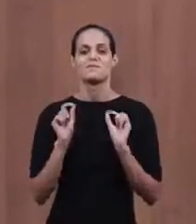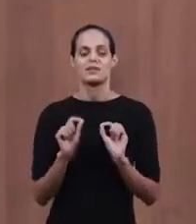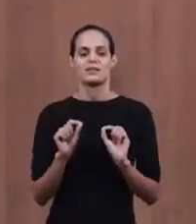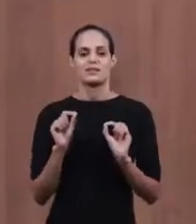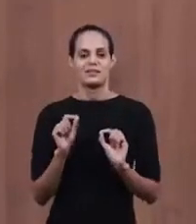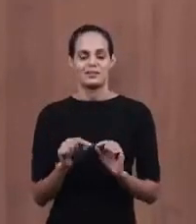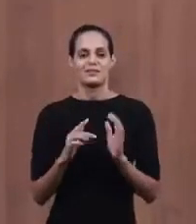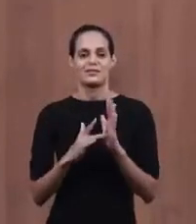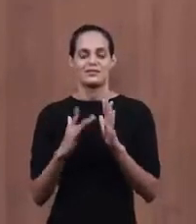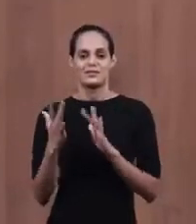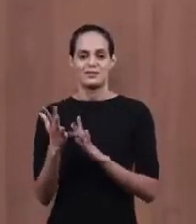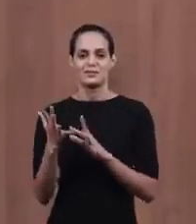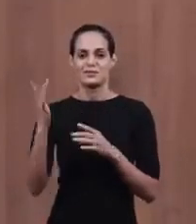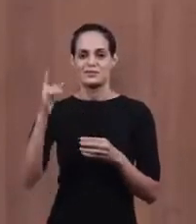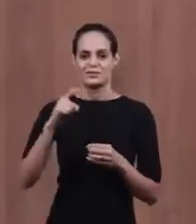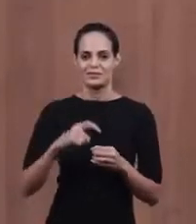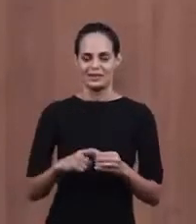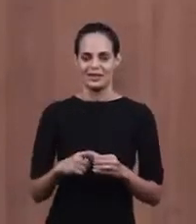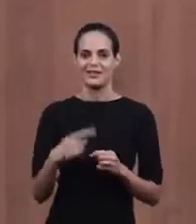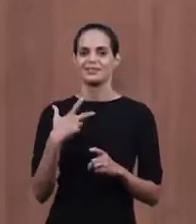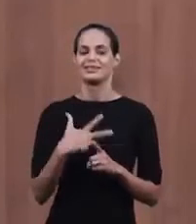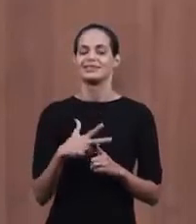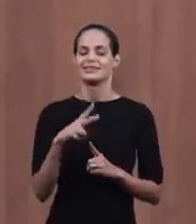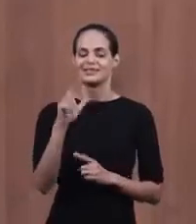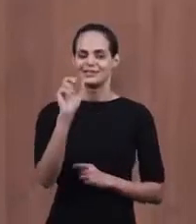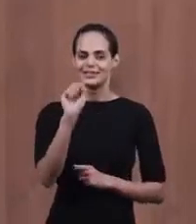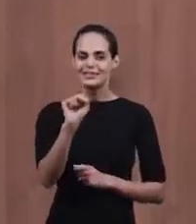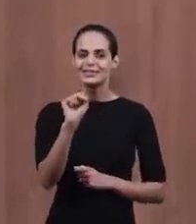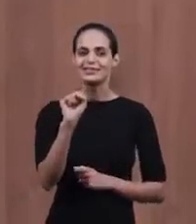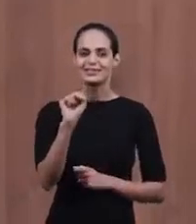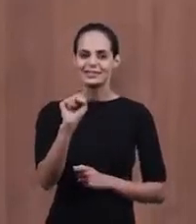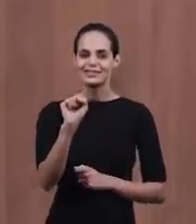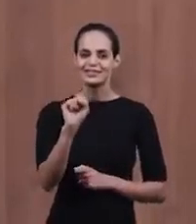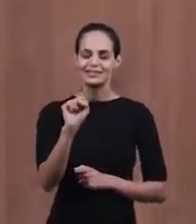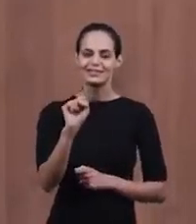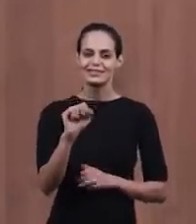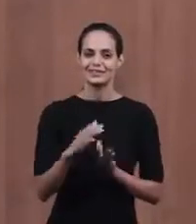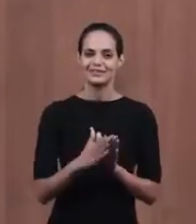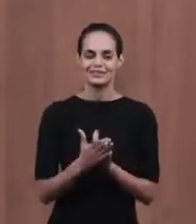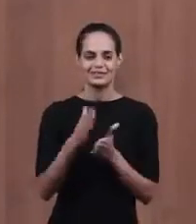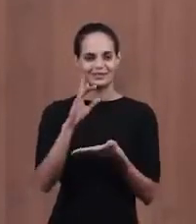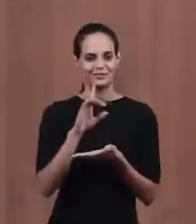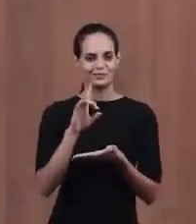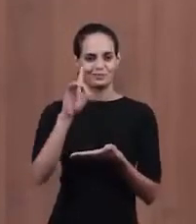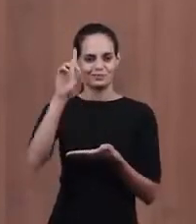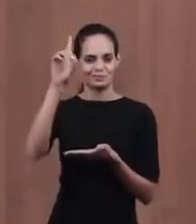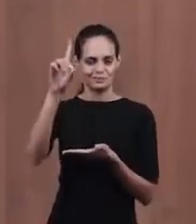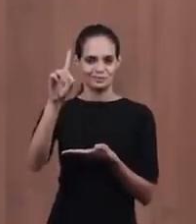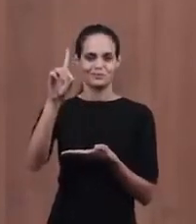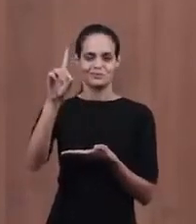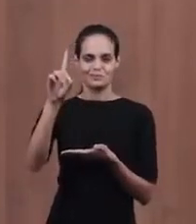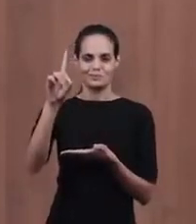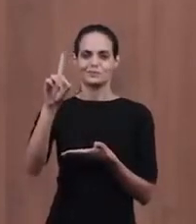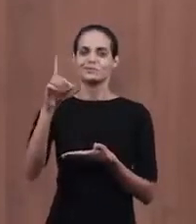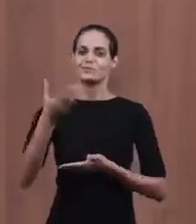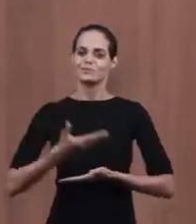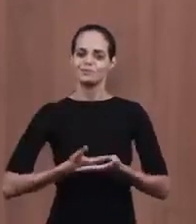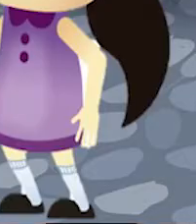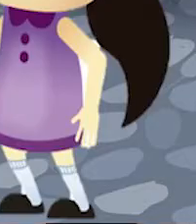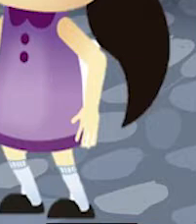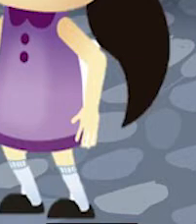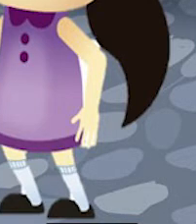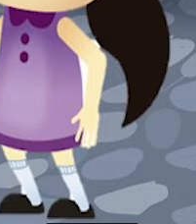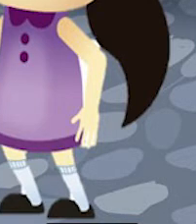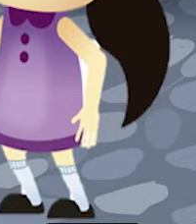Jesús y ellos serán vencedores. La Biblia dice, y ellos le han vencido por medio de